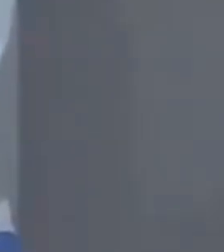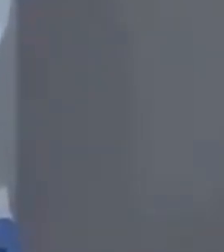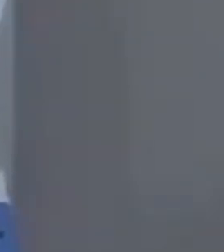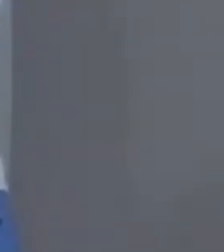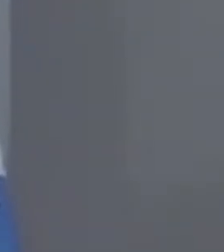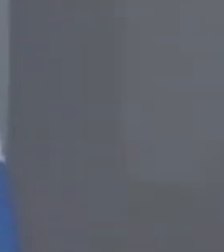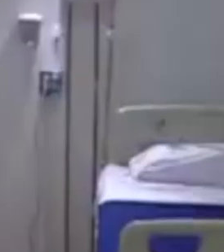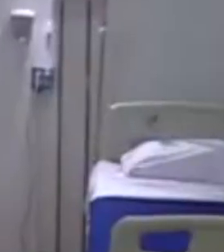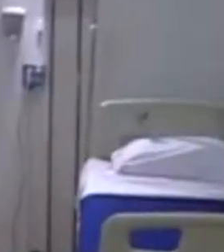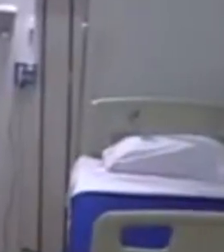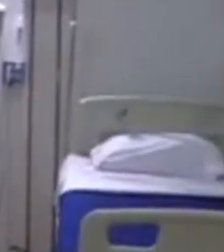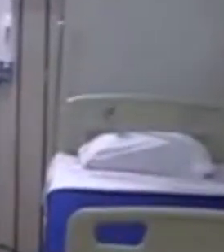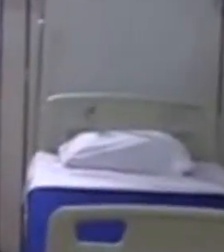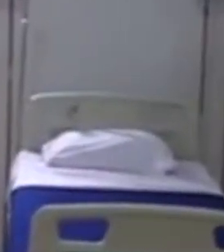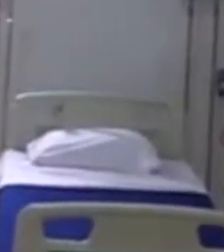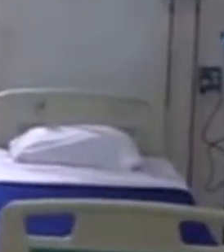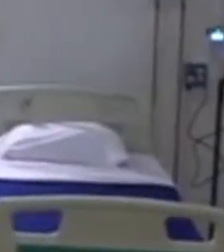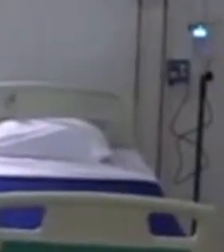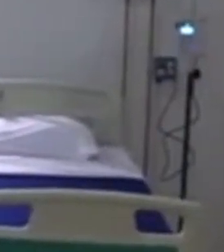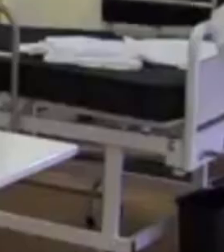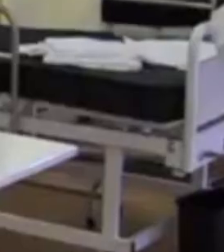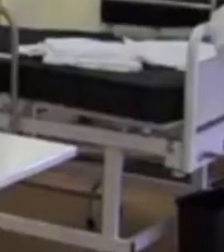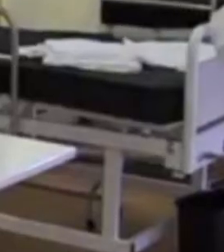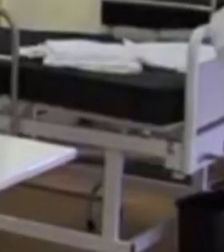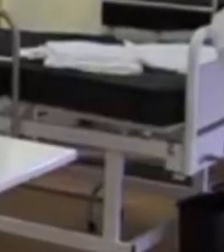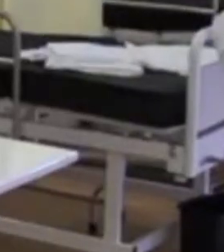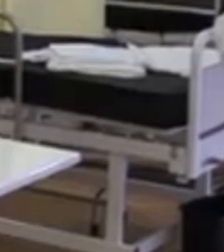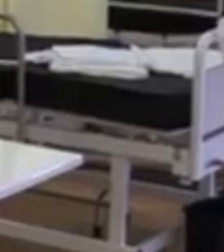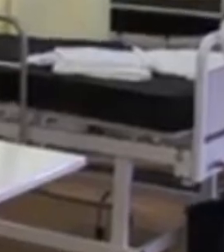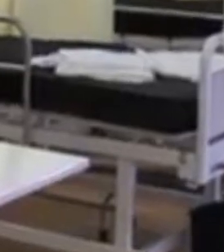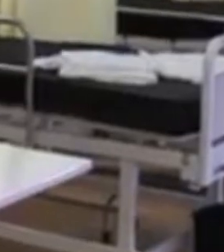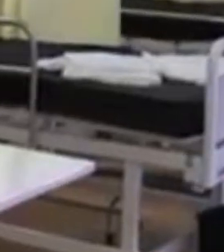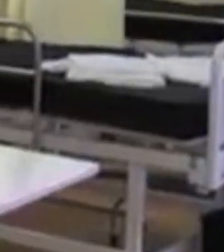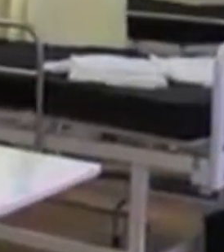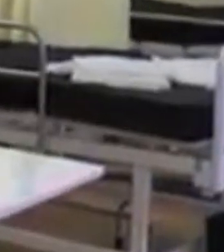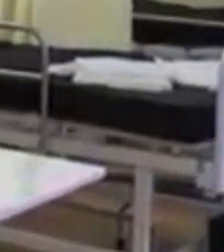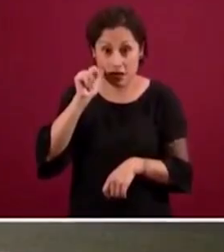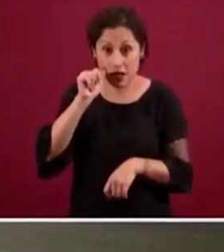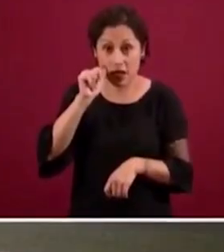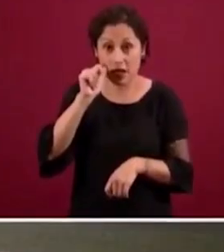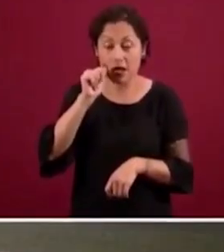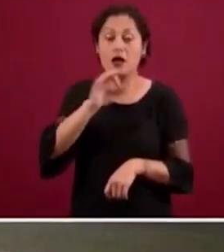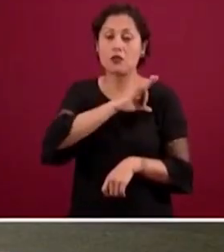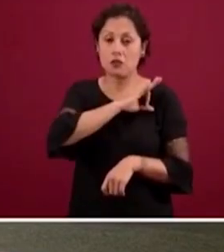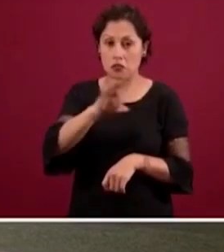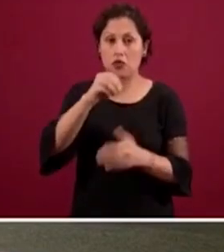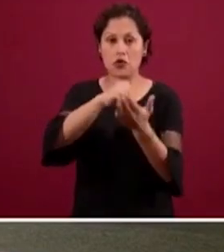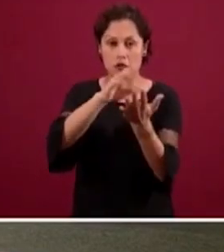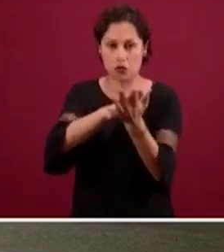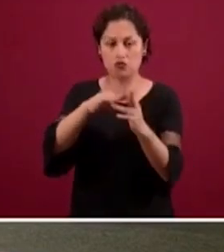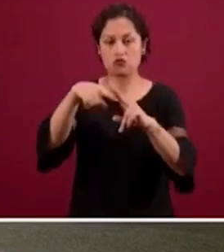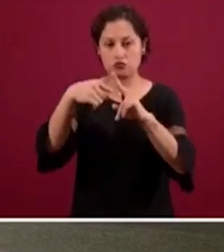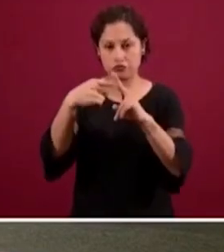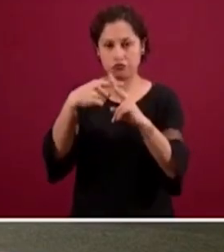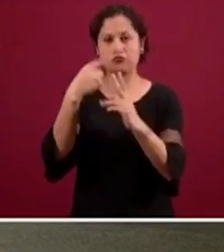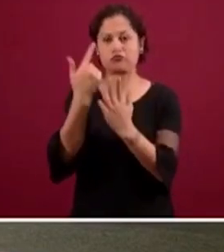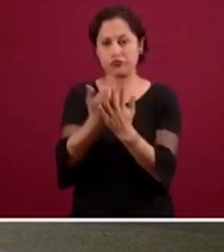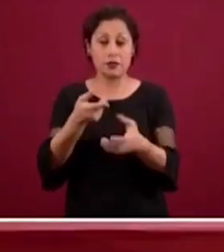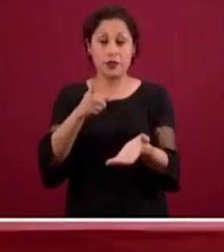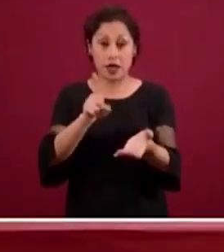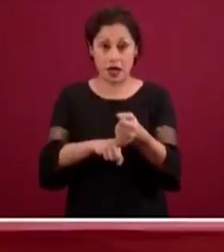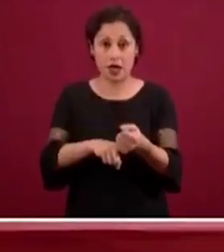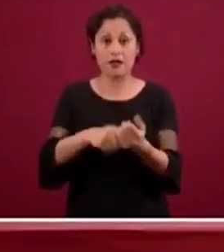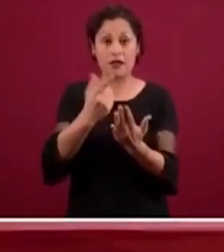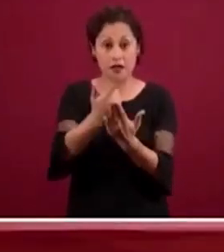terapia intermedia con un reporte estable de salud y bajo los mejores cuidados médicos. El pasado 20 de abril, durante la conferencia de